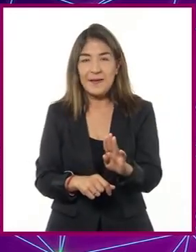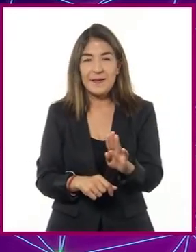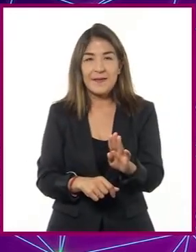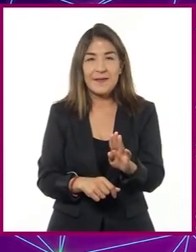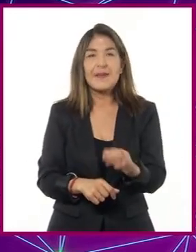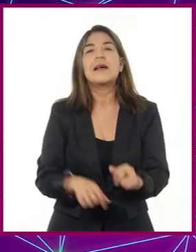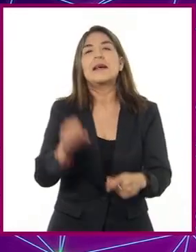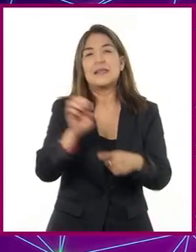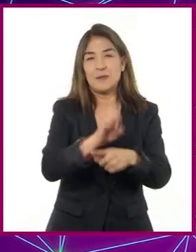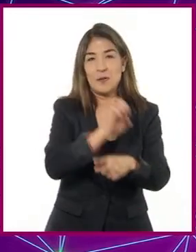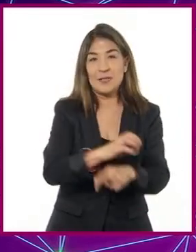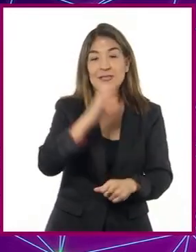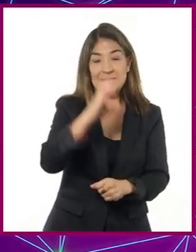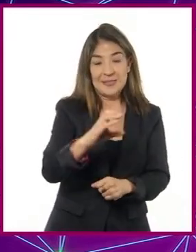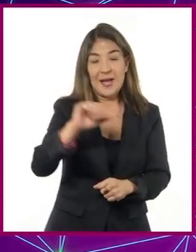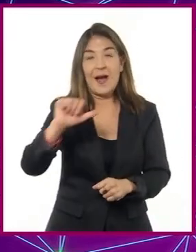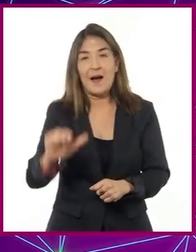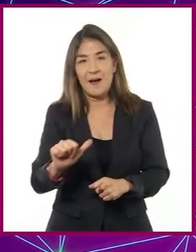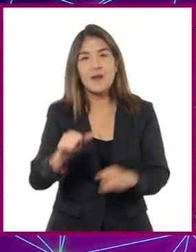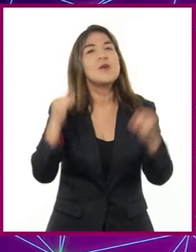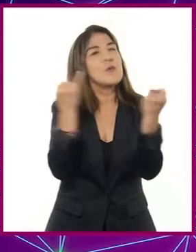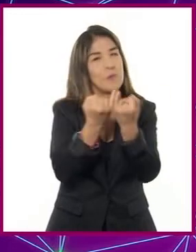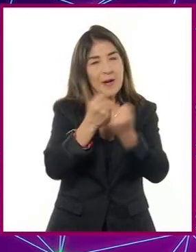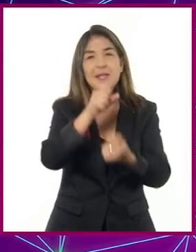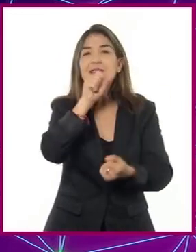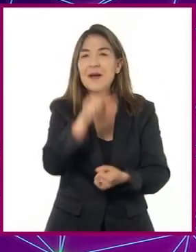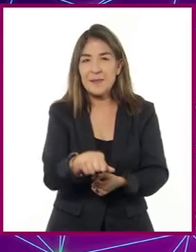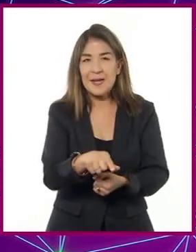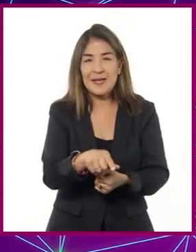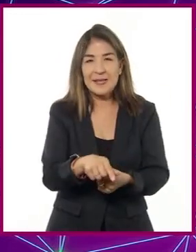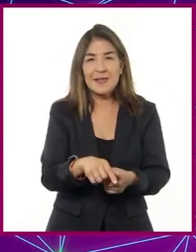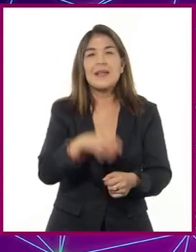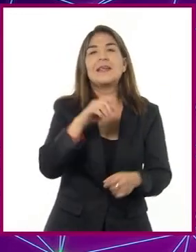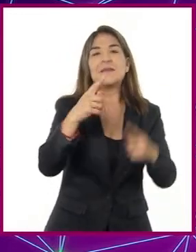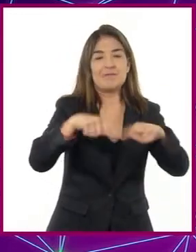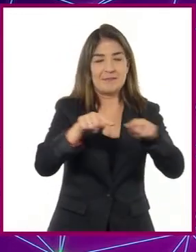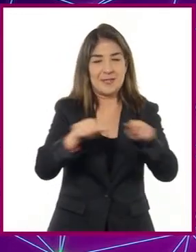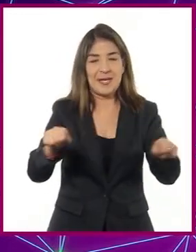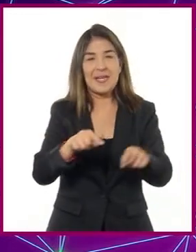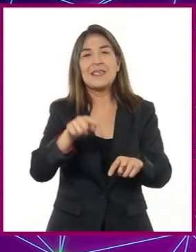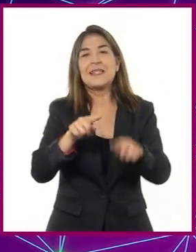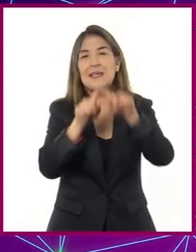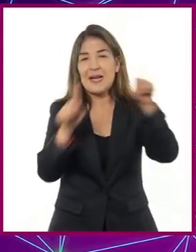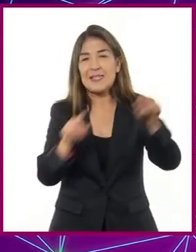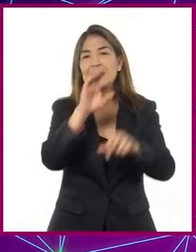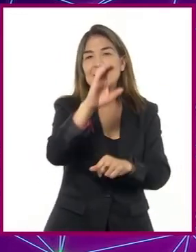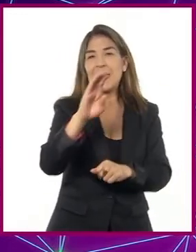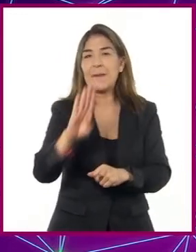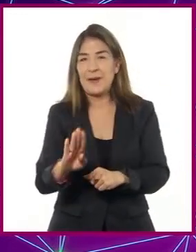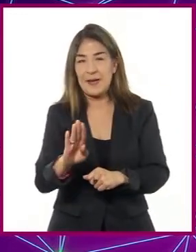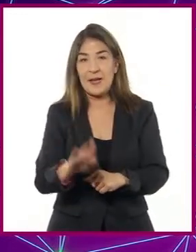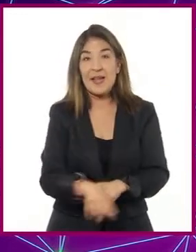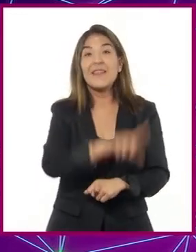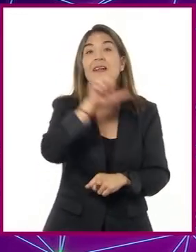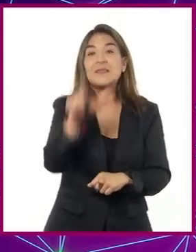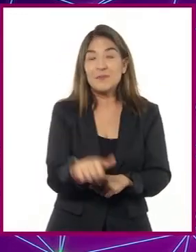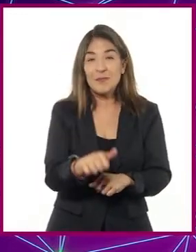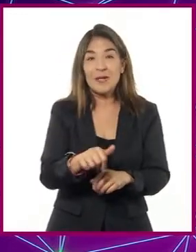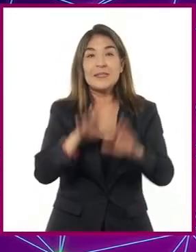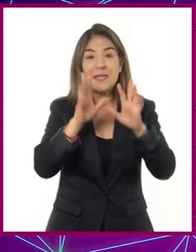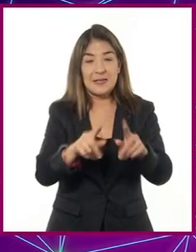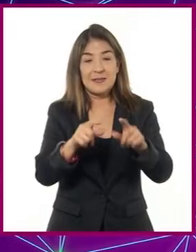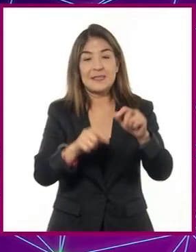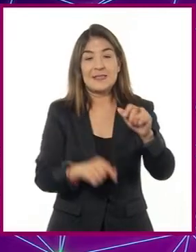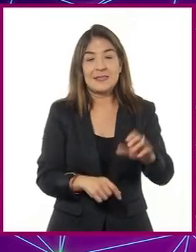entonces CA es también igual a CB. Luego, las tres rectas